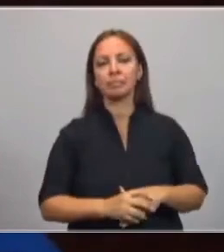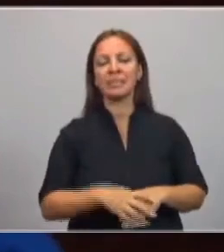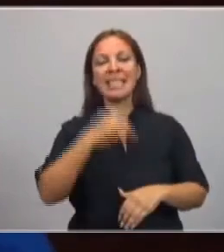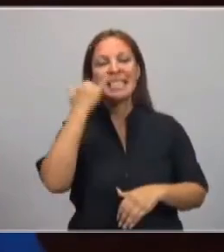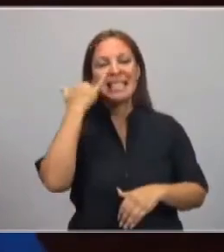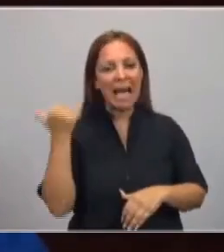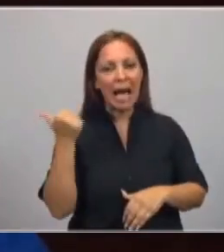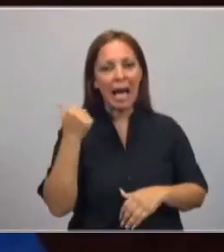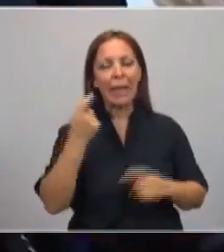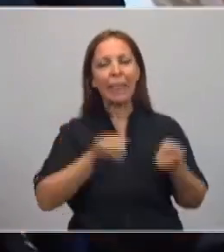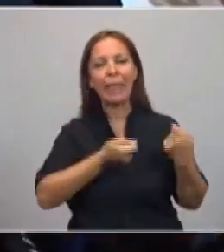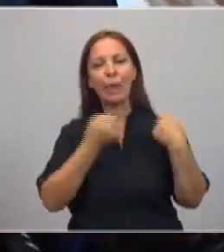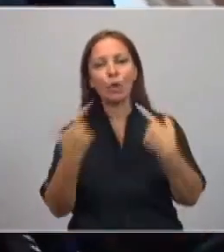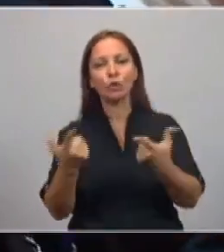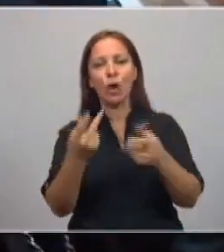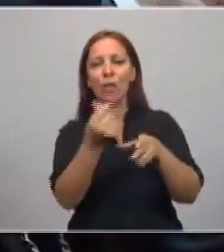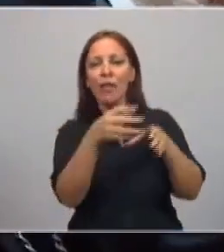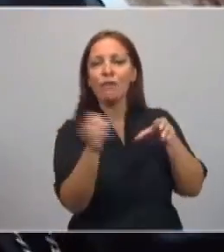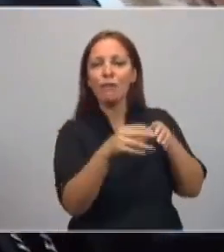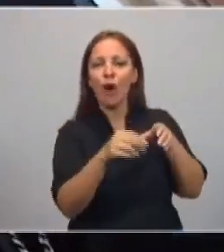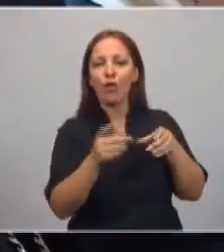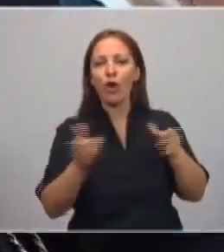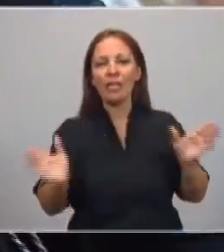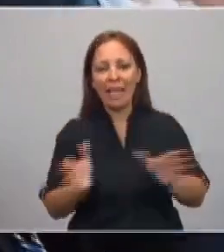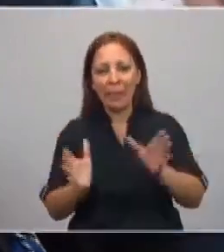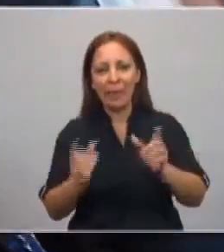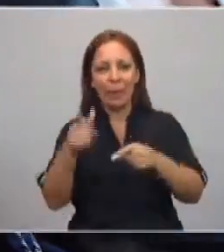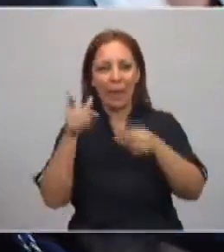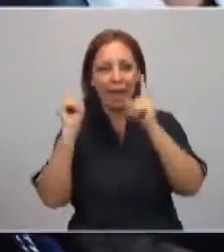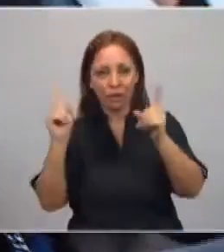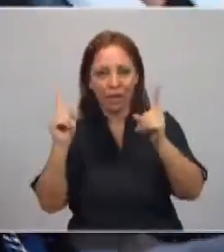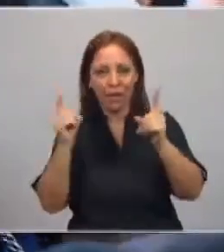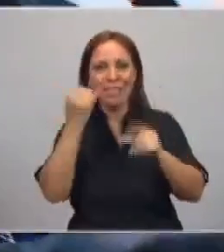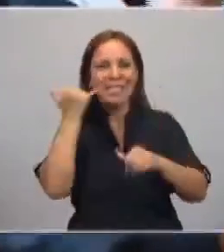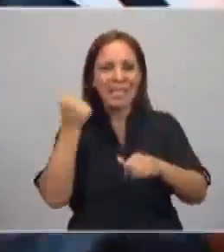los fondos del FONID para los salarios docentes,